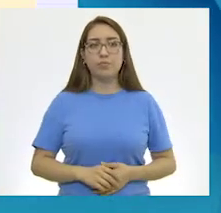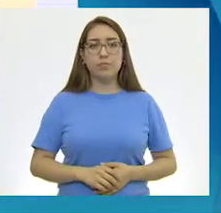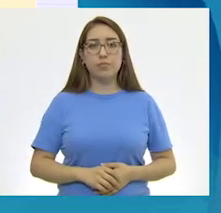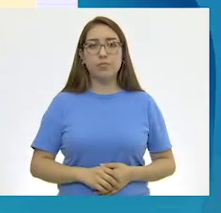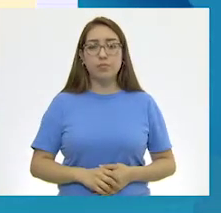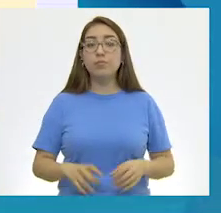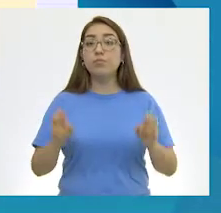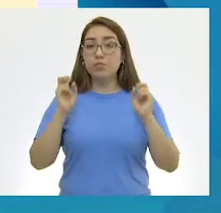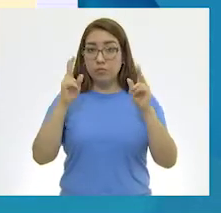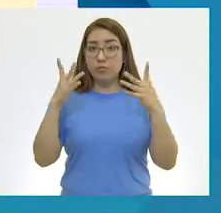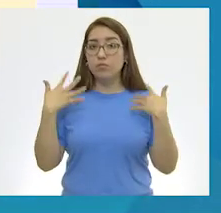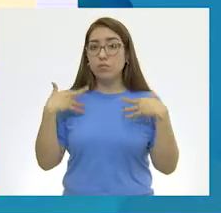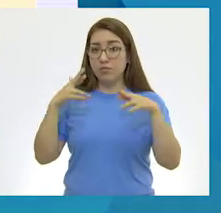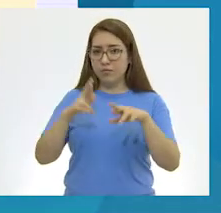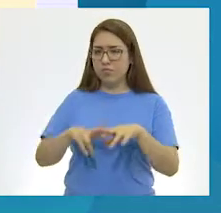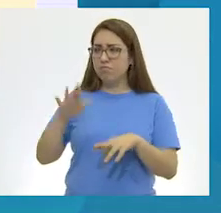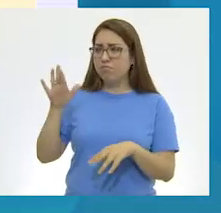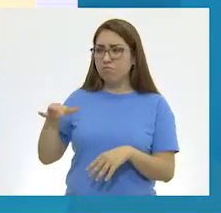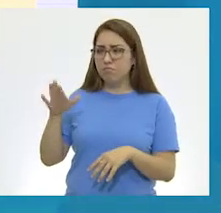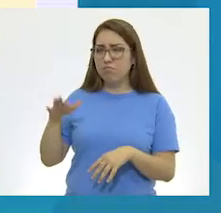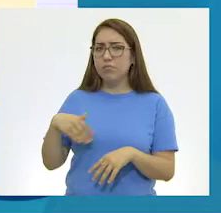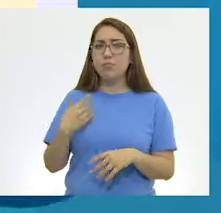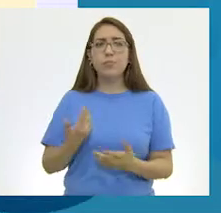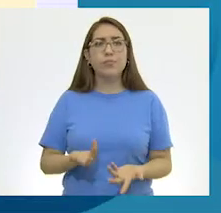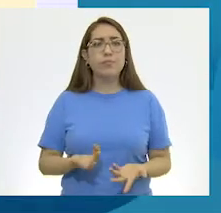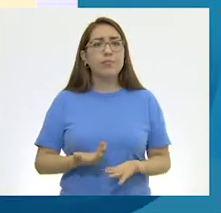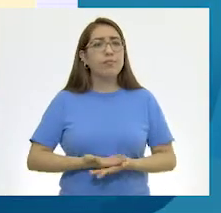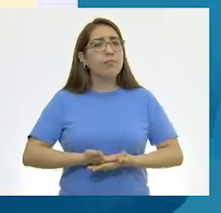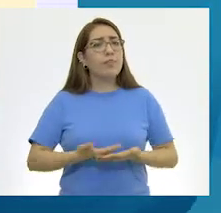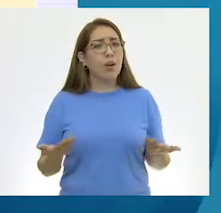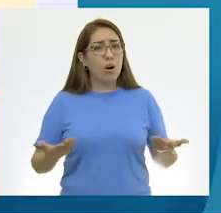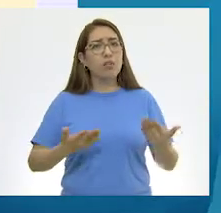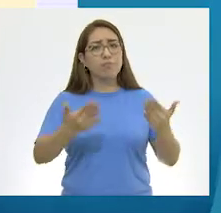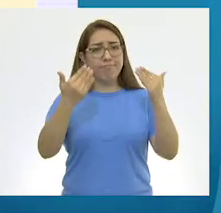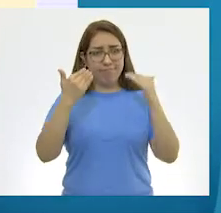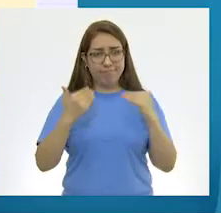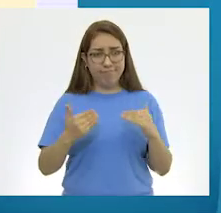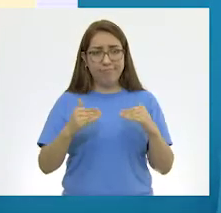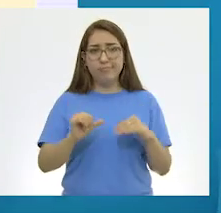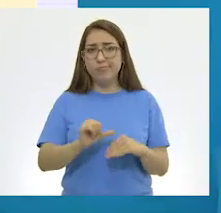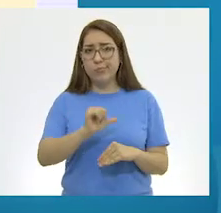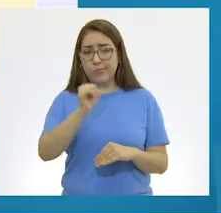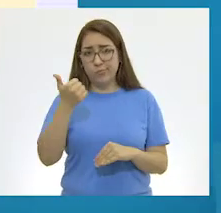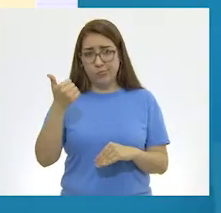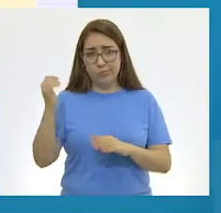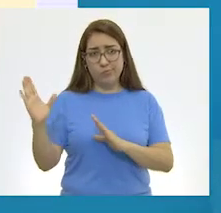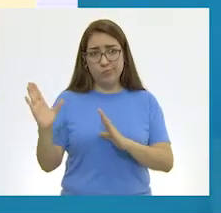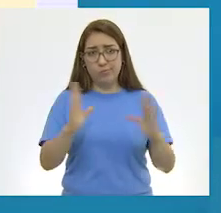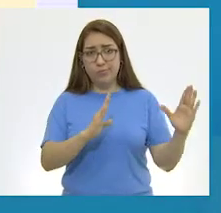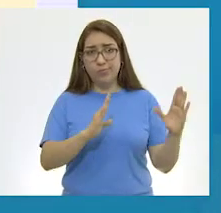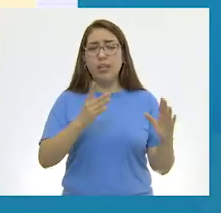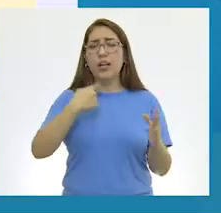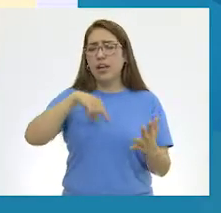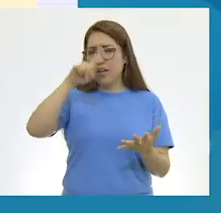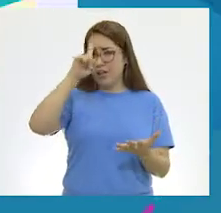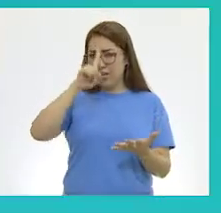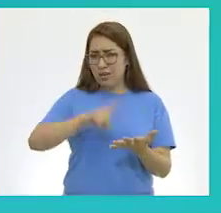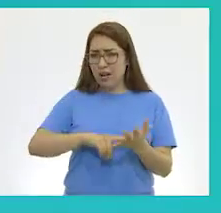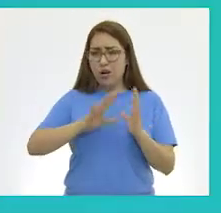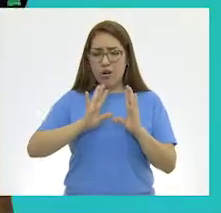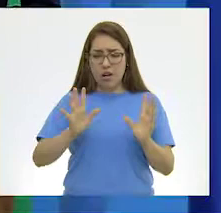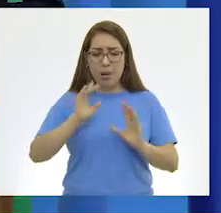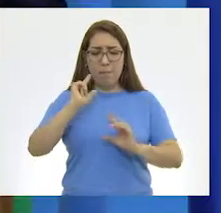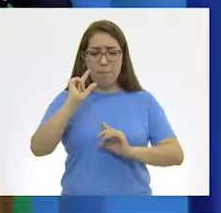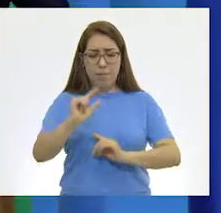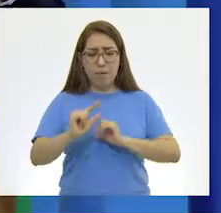Ok, maestra. Y bueno, ahora haríamos la siguiente sección, ¿no? Creo que ya voy comprendiendo un poquito